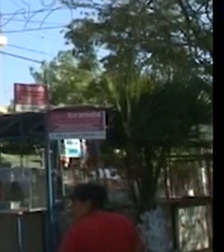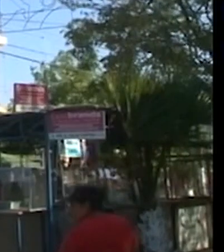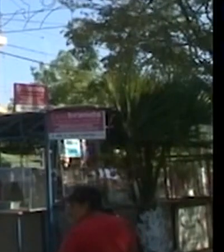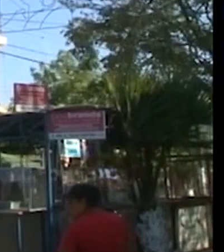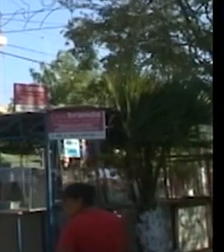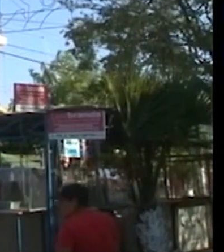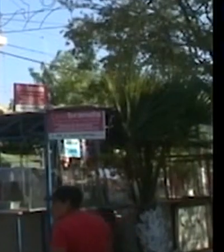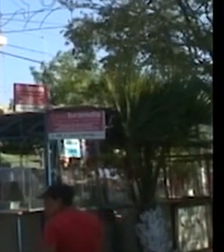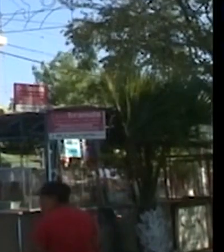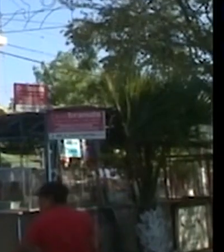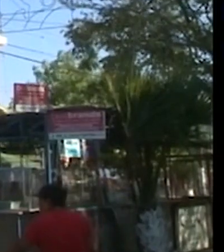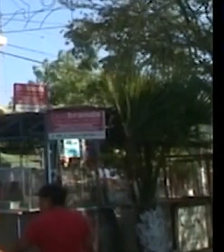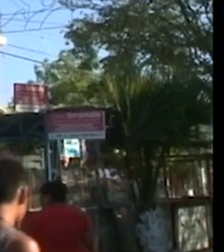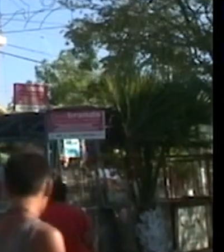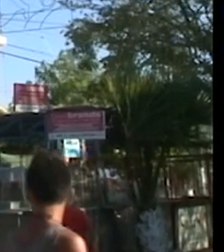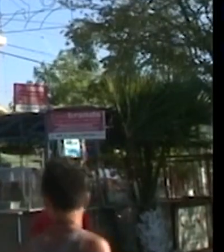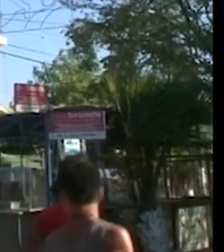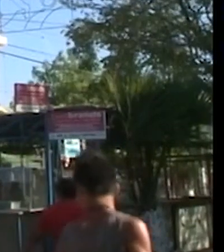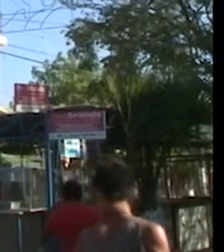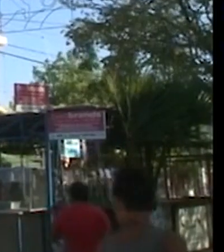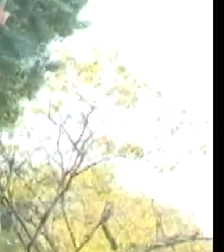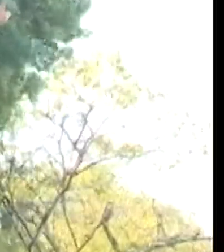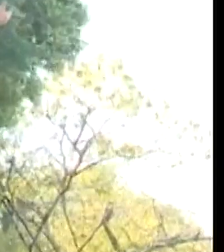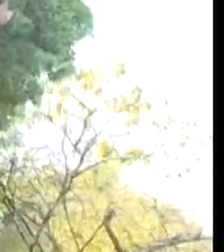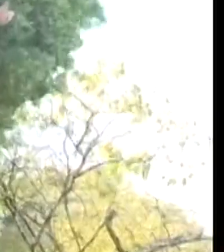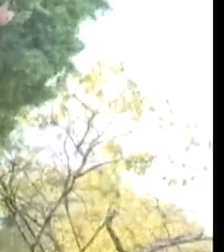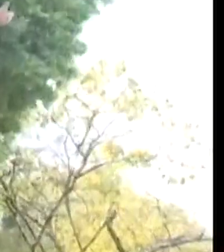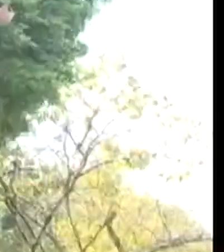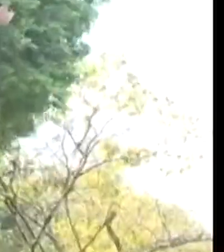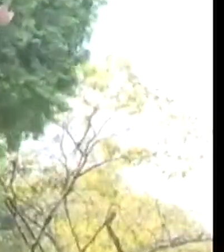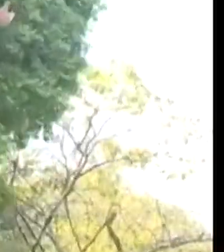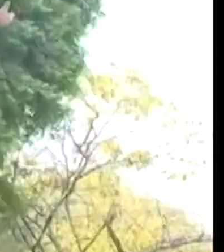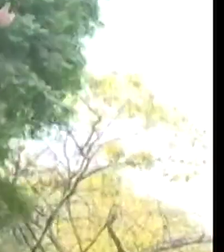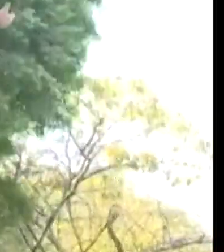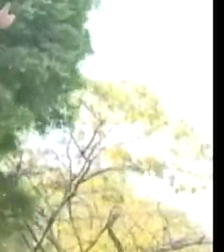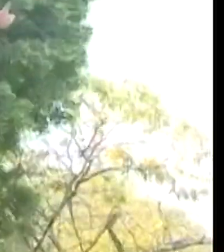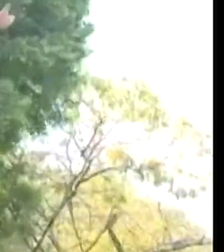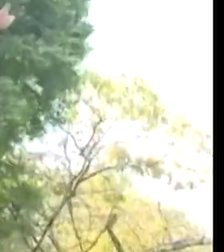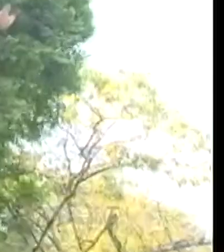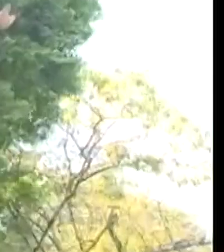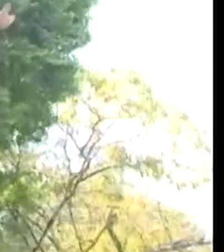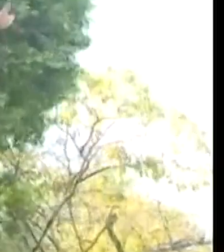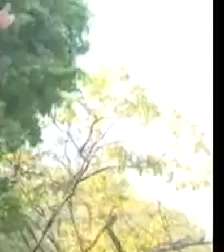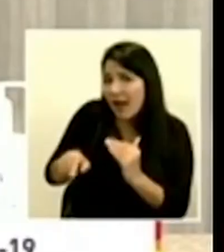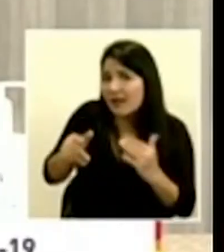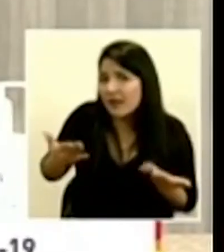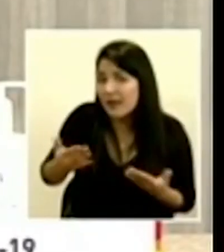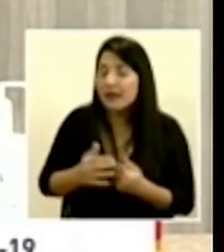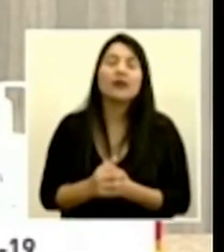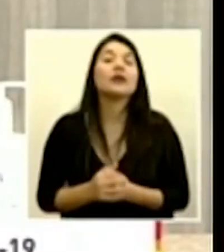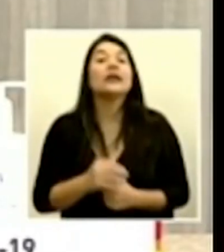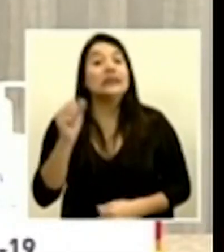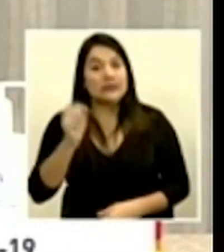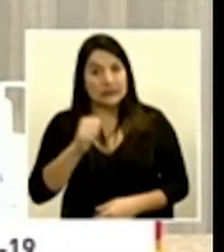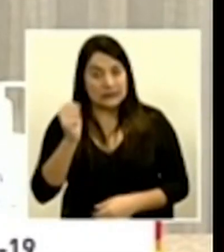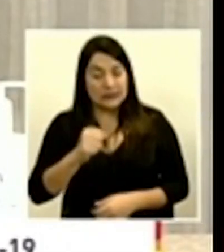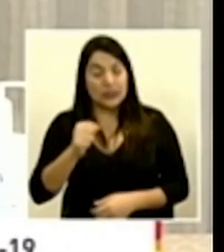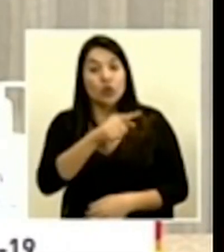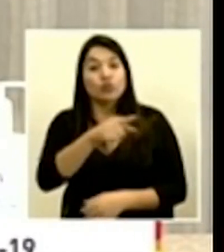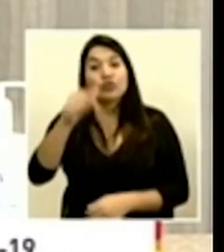salud costarricense y que esto podría crear brotes en comunidades de cualquier parte del país. Hay